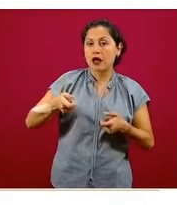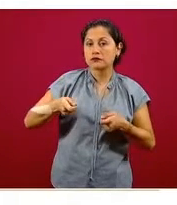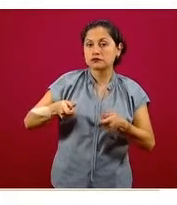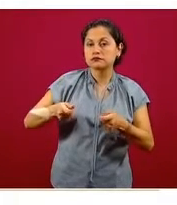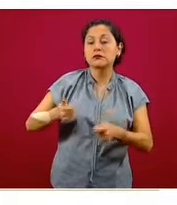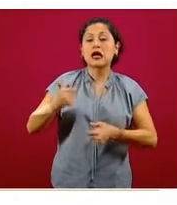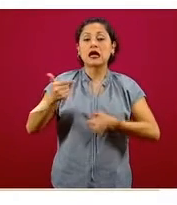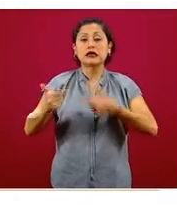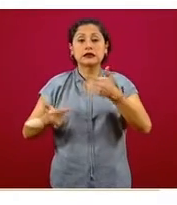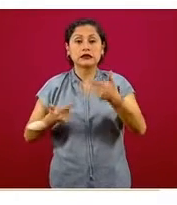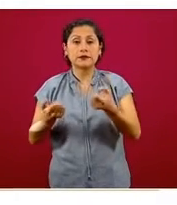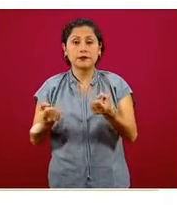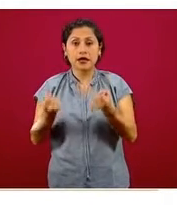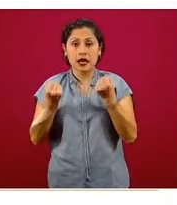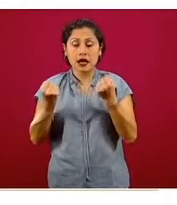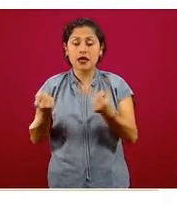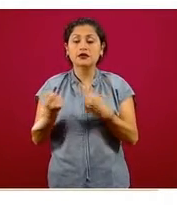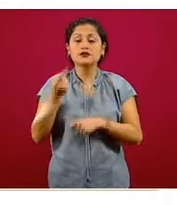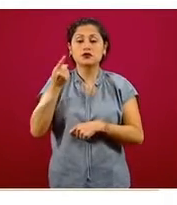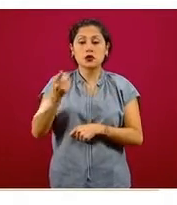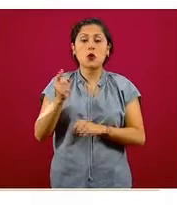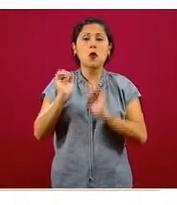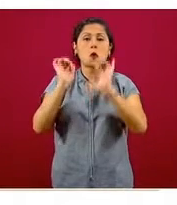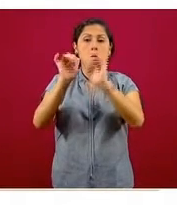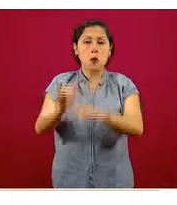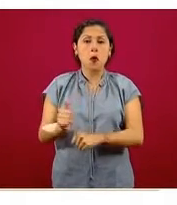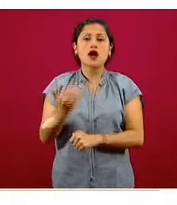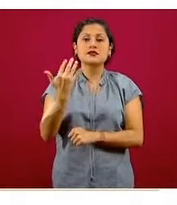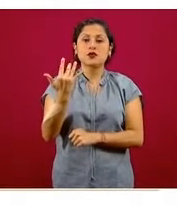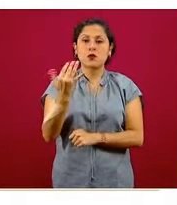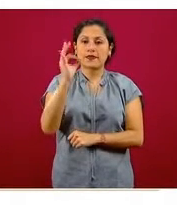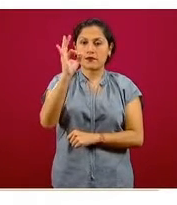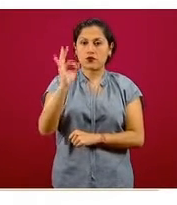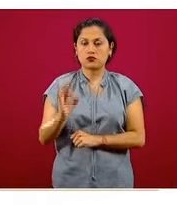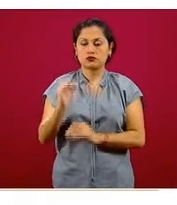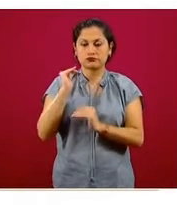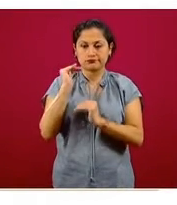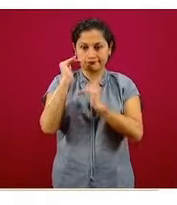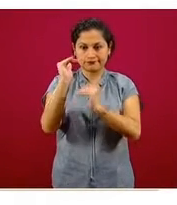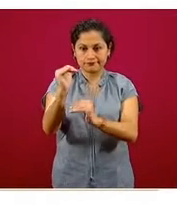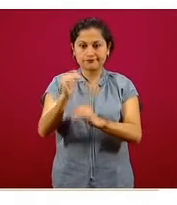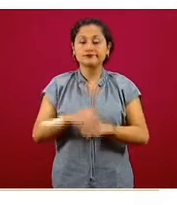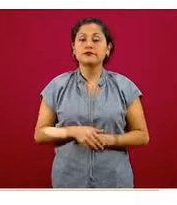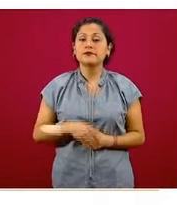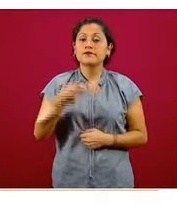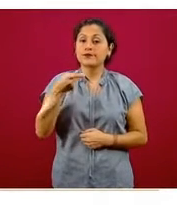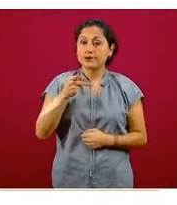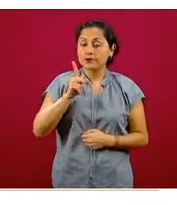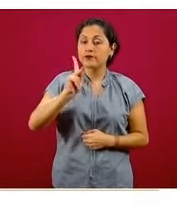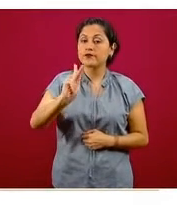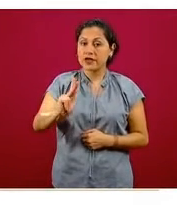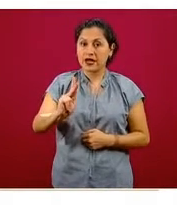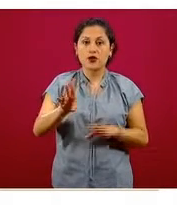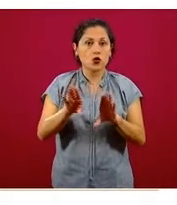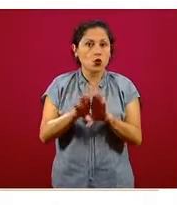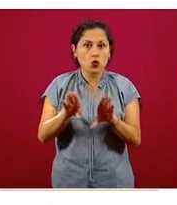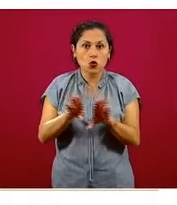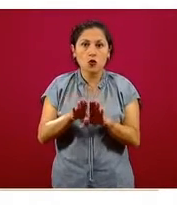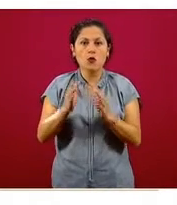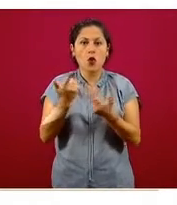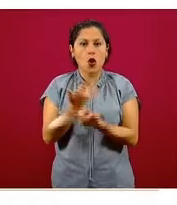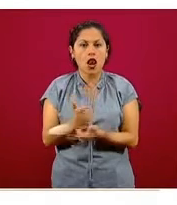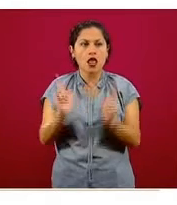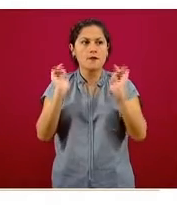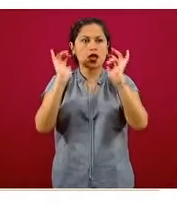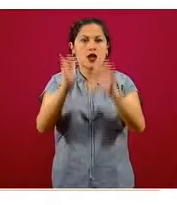ya tener un aforo de un 50%, pero además también una metodología de citas para poder